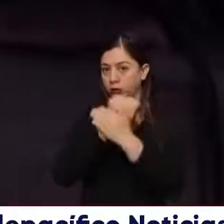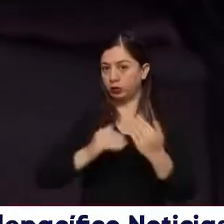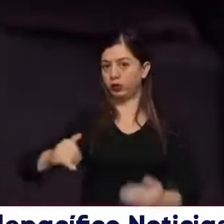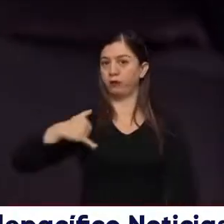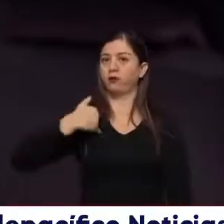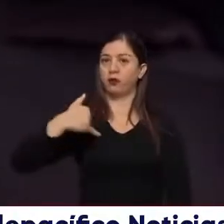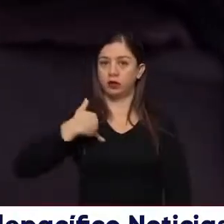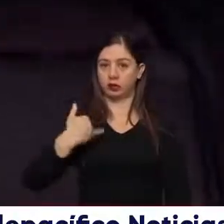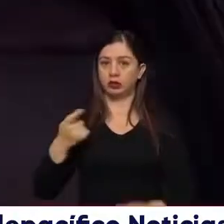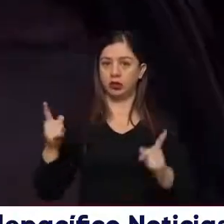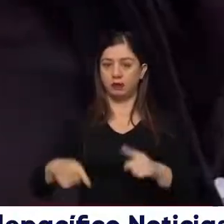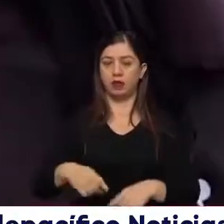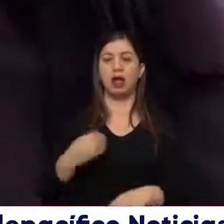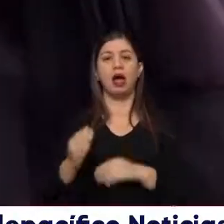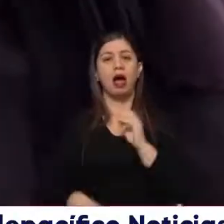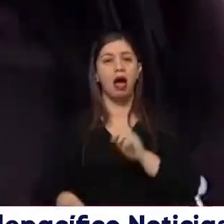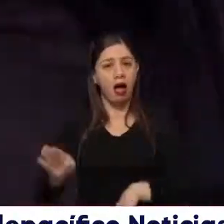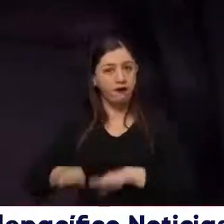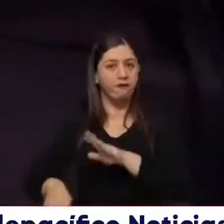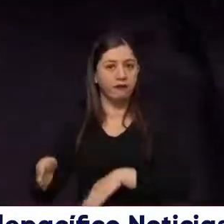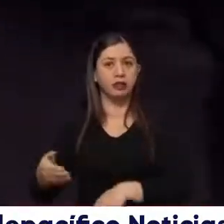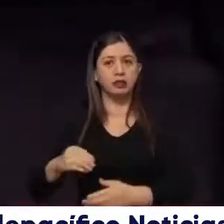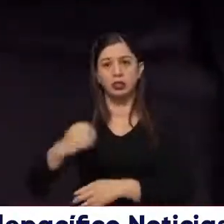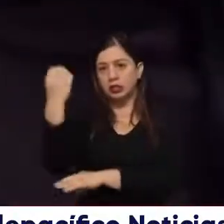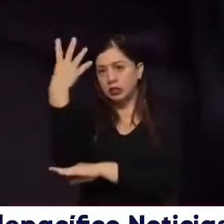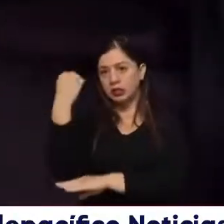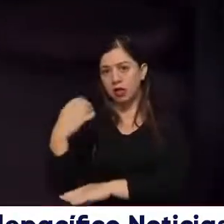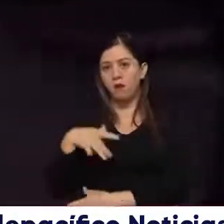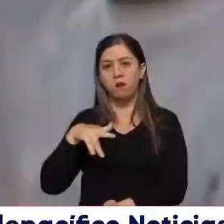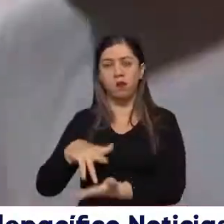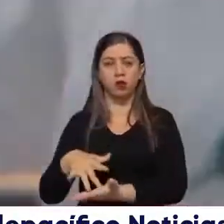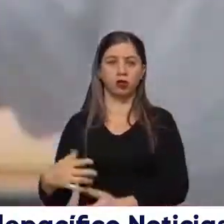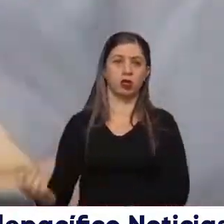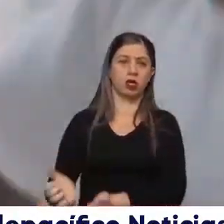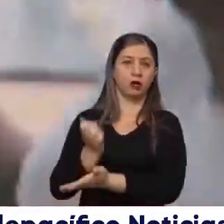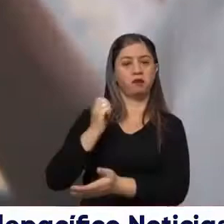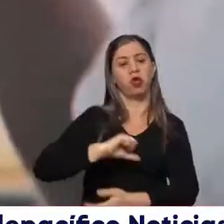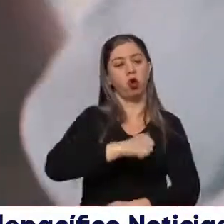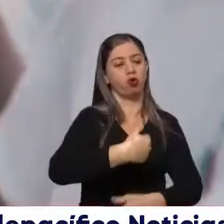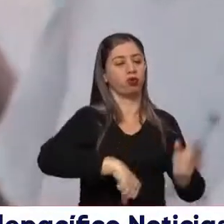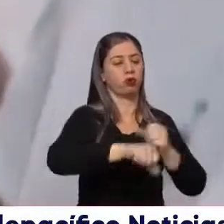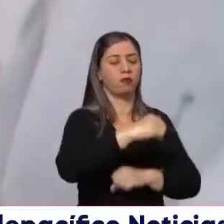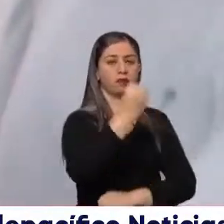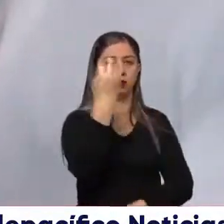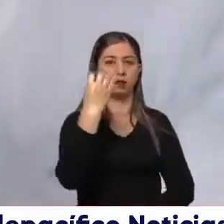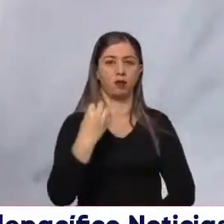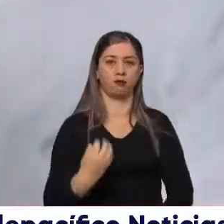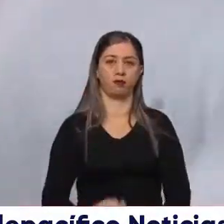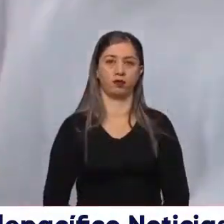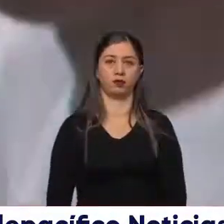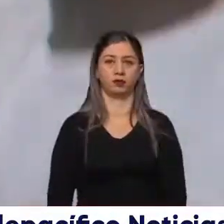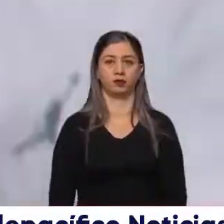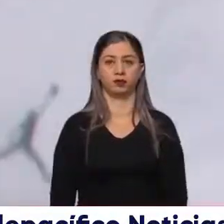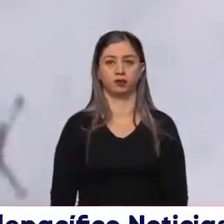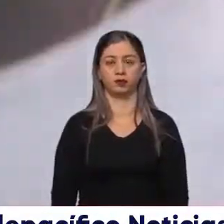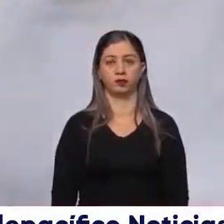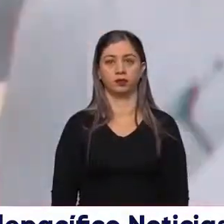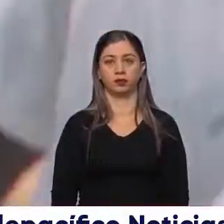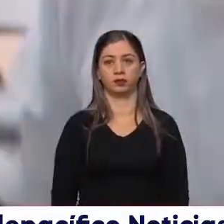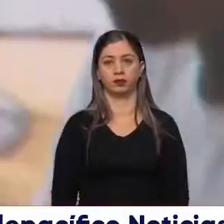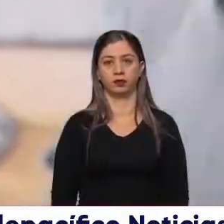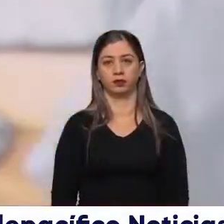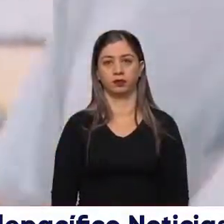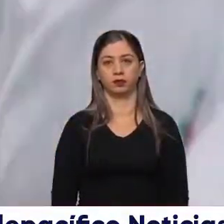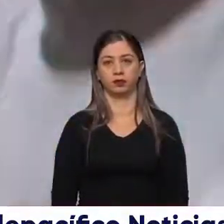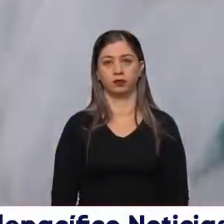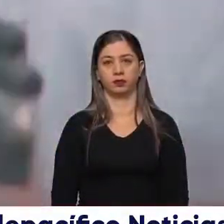adolescencia. Pues muchas veces nos quitaban de los semáforos, pues nosotros de curtido no íbamos para otro. Prometiste que iba a haber obra, que iba a haber empleo,